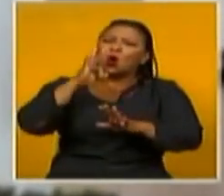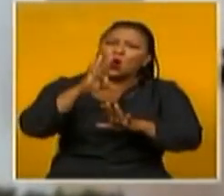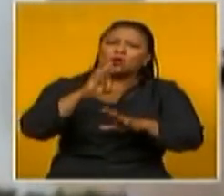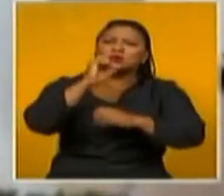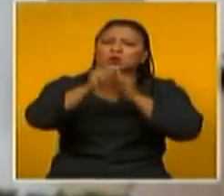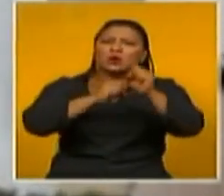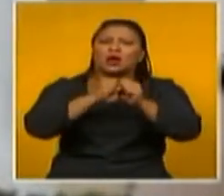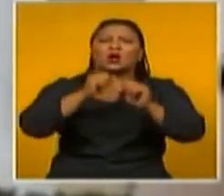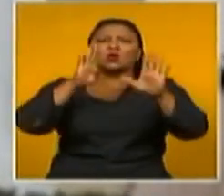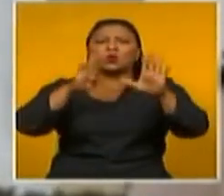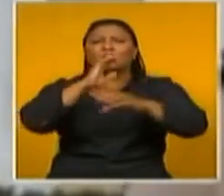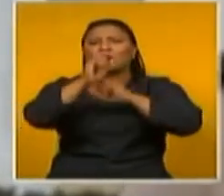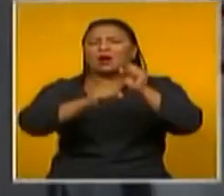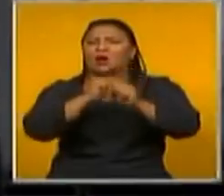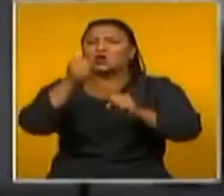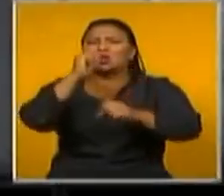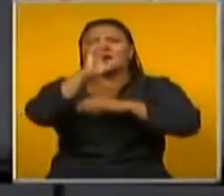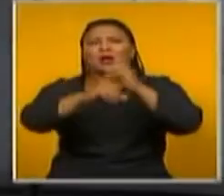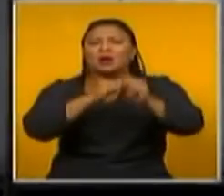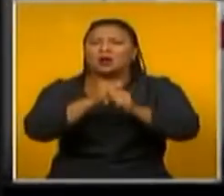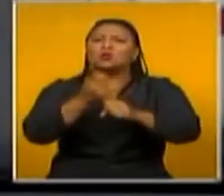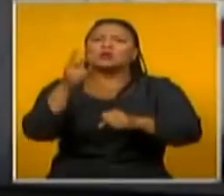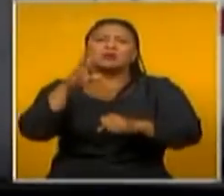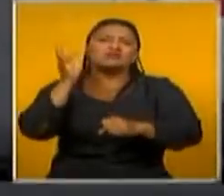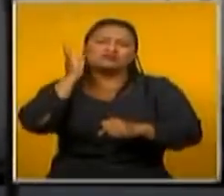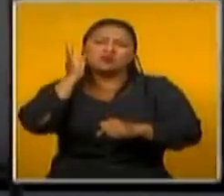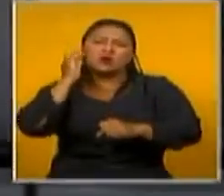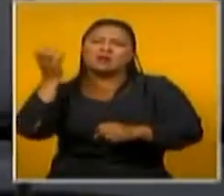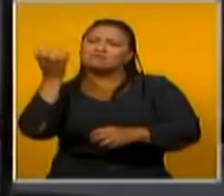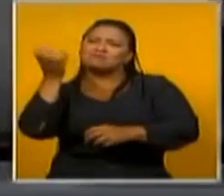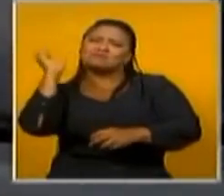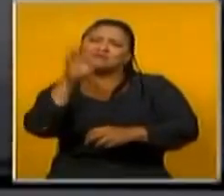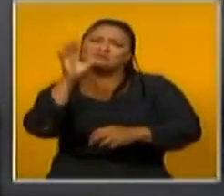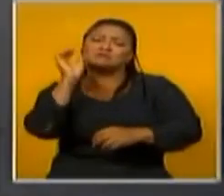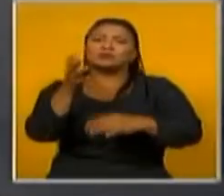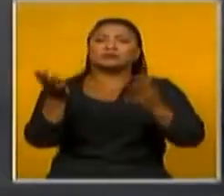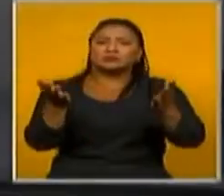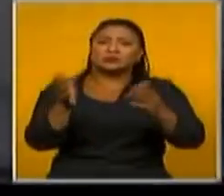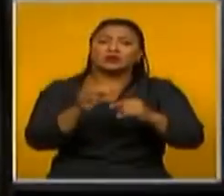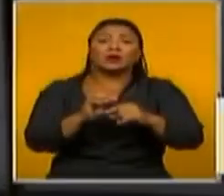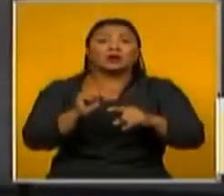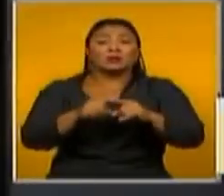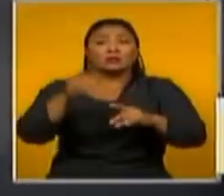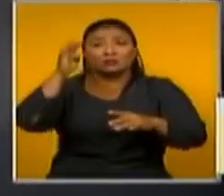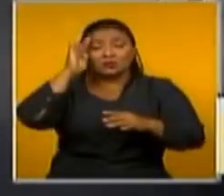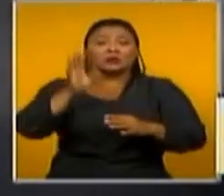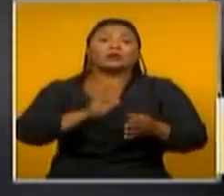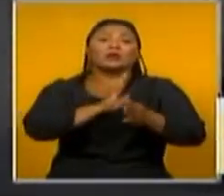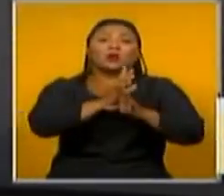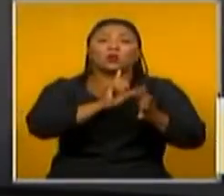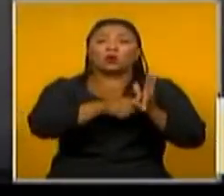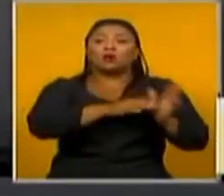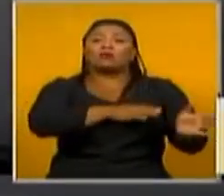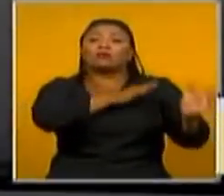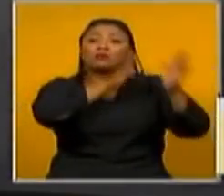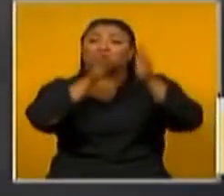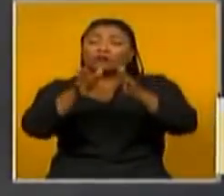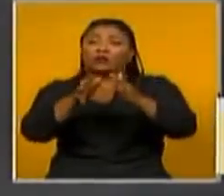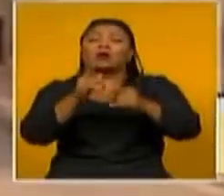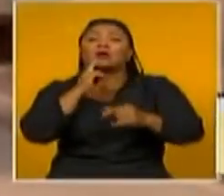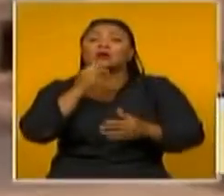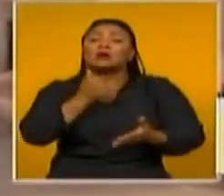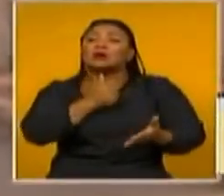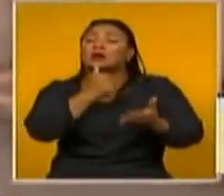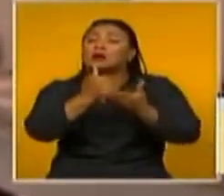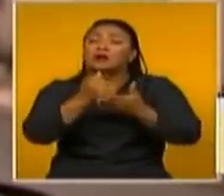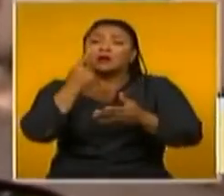12 años de edad, y también mujeres. Este martes último, algunos gendarmes volvieron a este lugar, esa vez a un auxilio. En